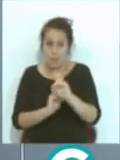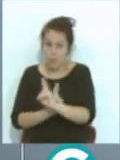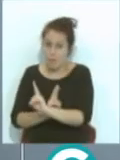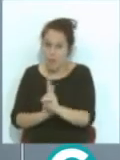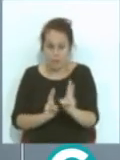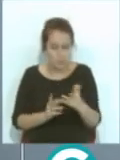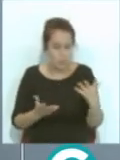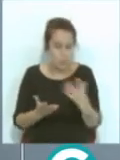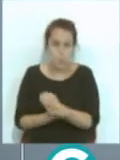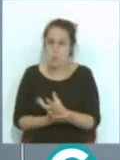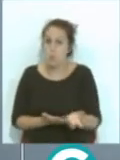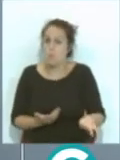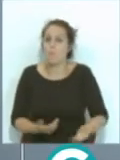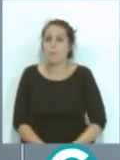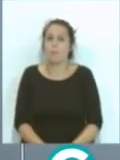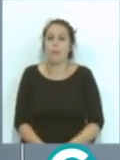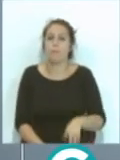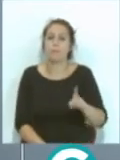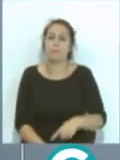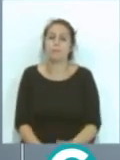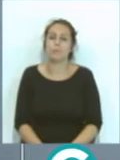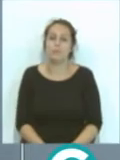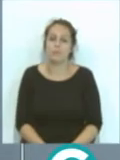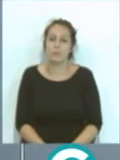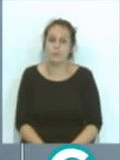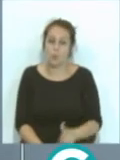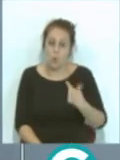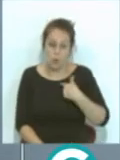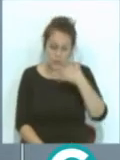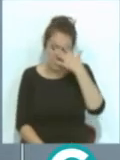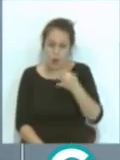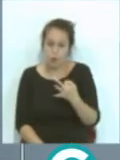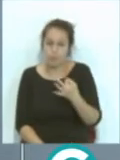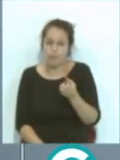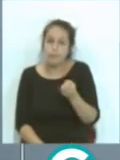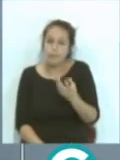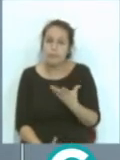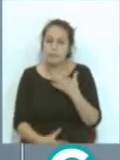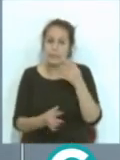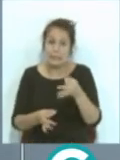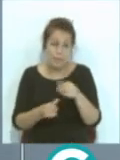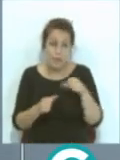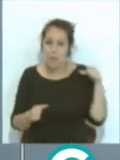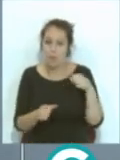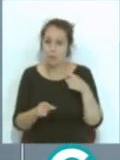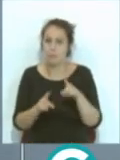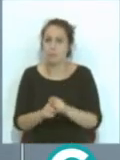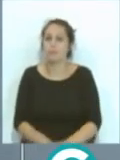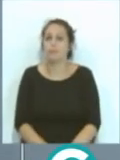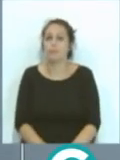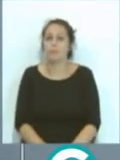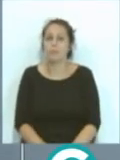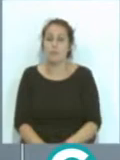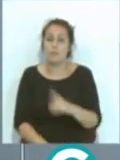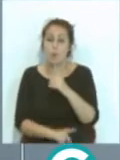ha contestado y bueno, y está también, creo que muy acertado, como siempre, en sus apreciaciones.